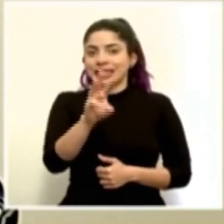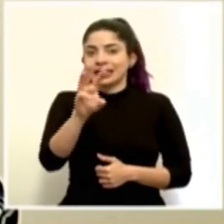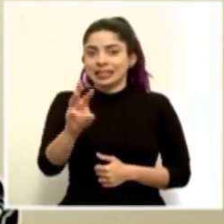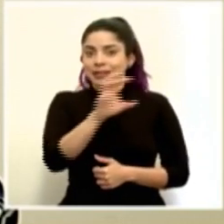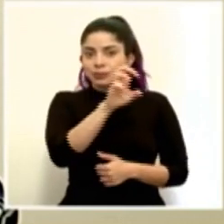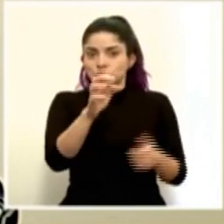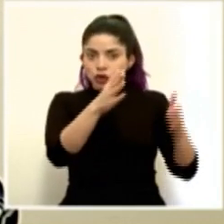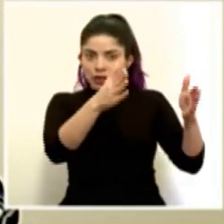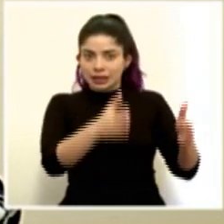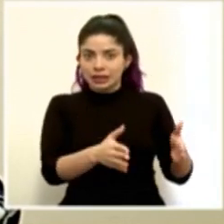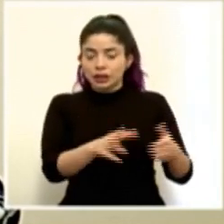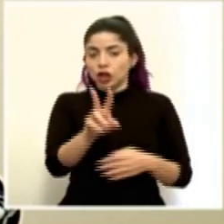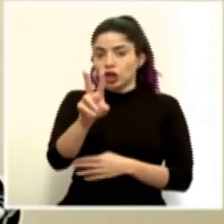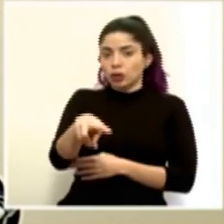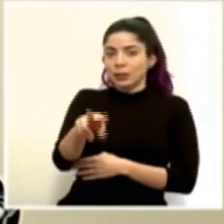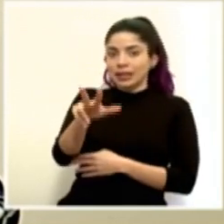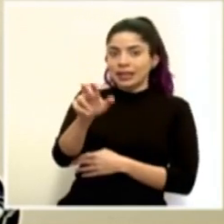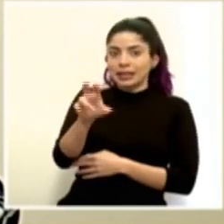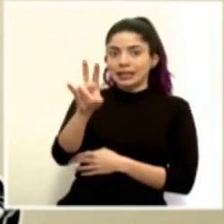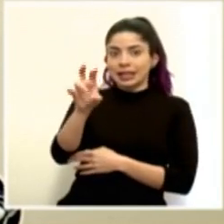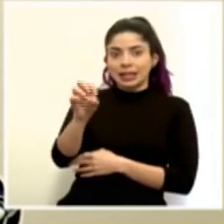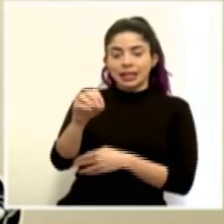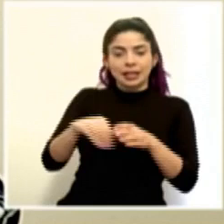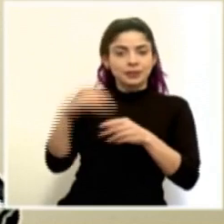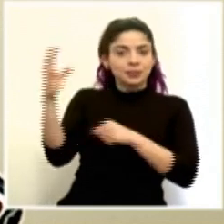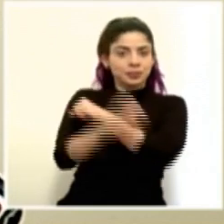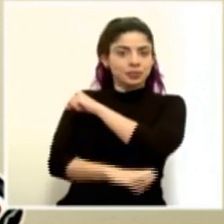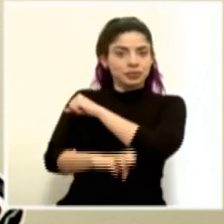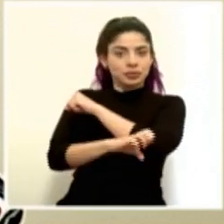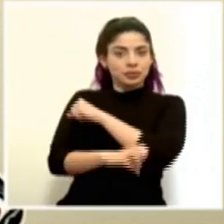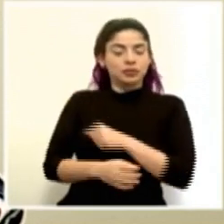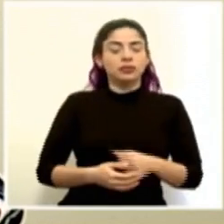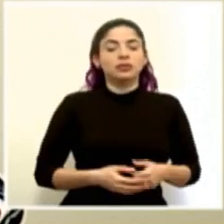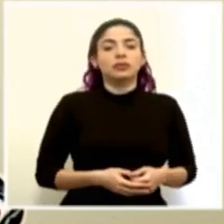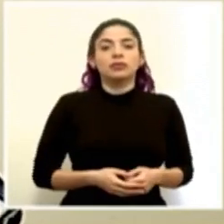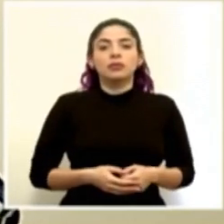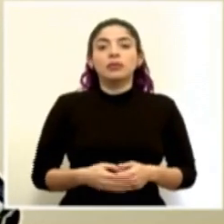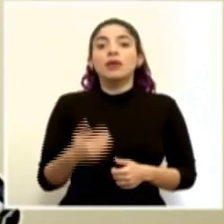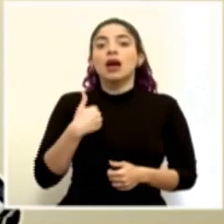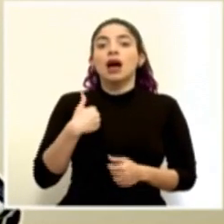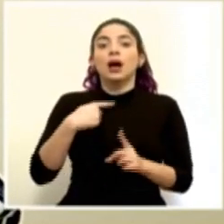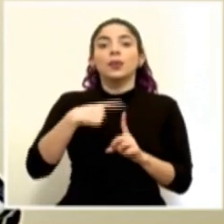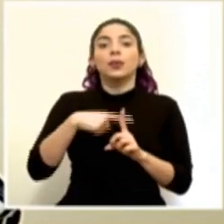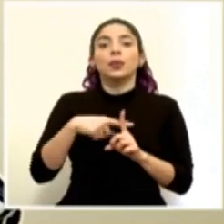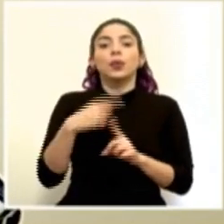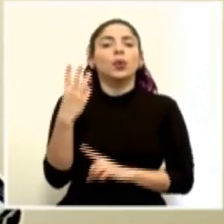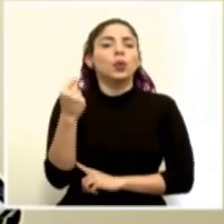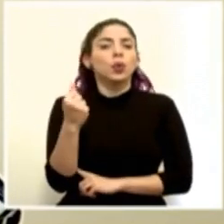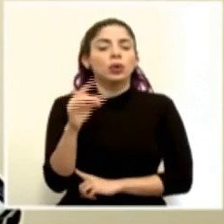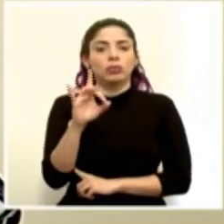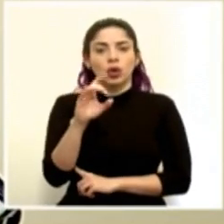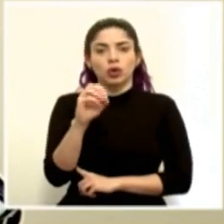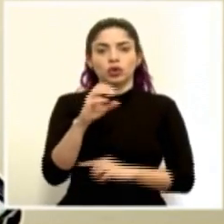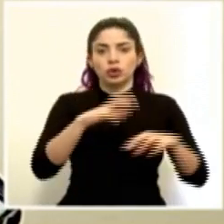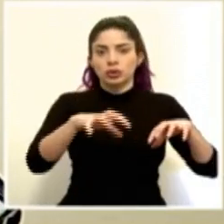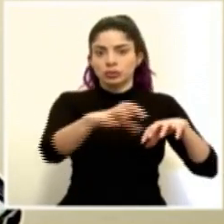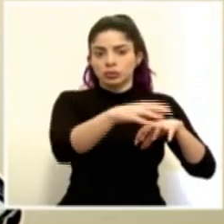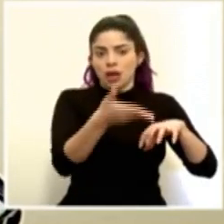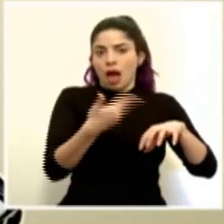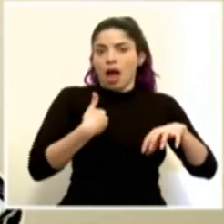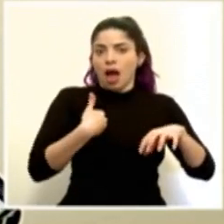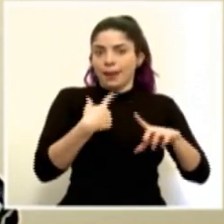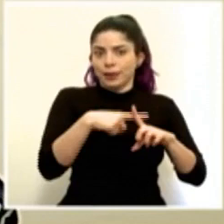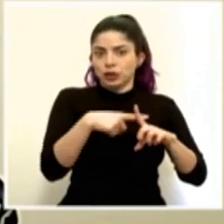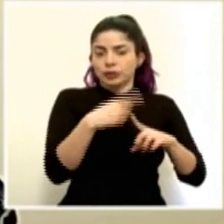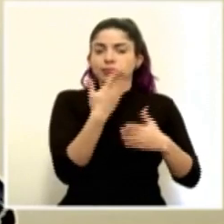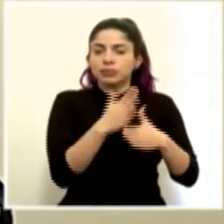5.666 costarricenses y 2.370 extranjeros. Tenemos casos positivos en 80 cantones. Por